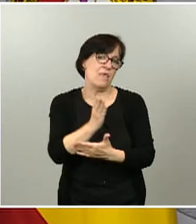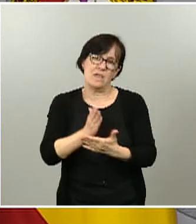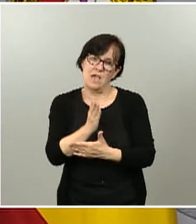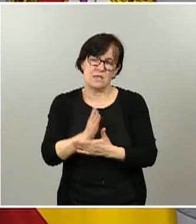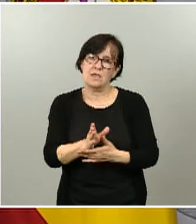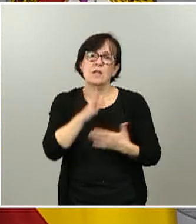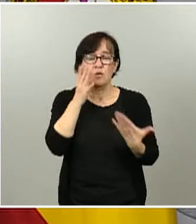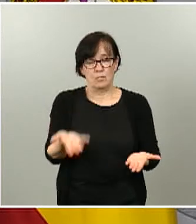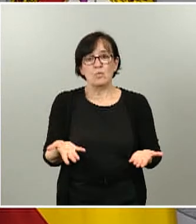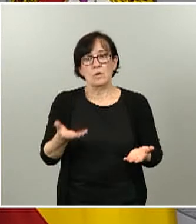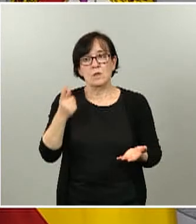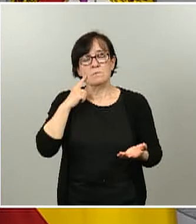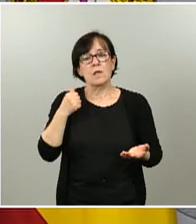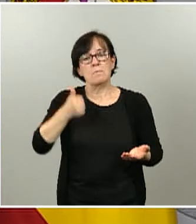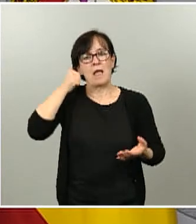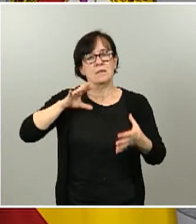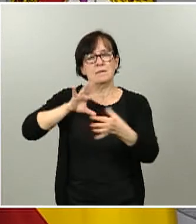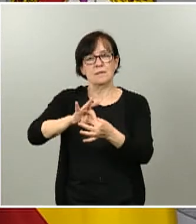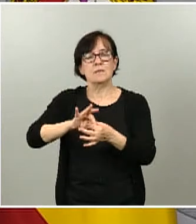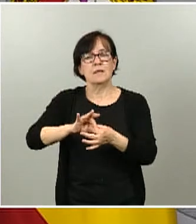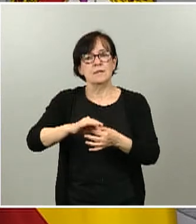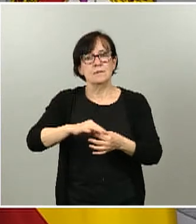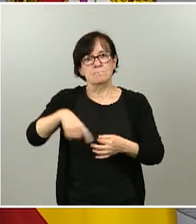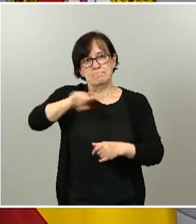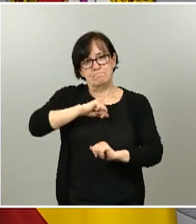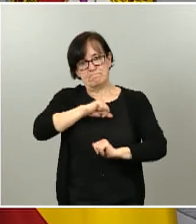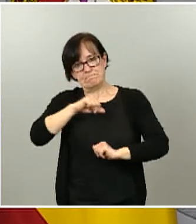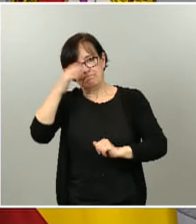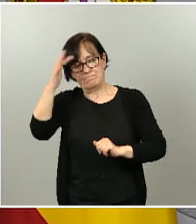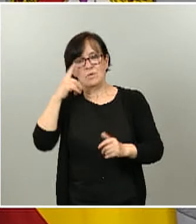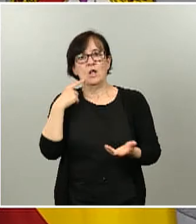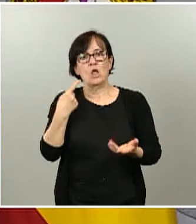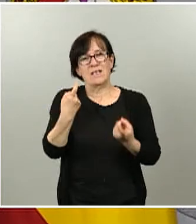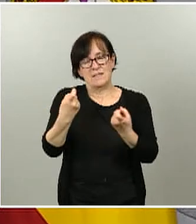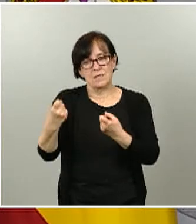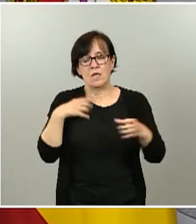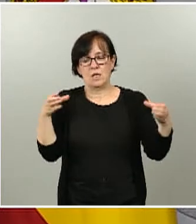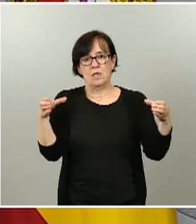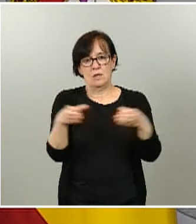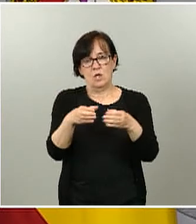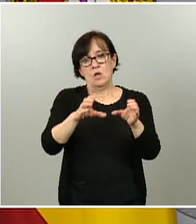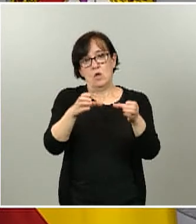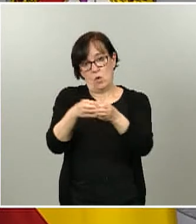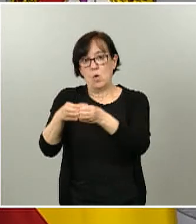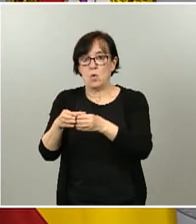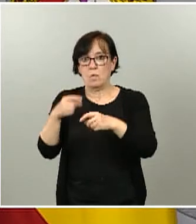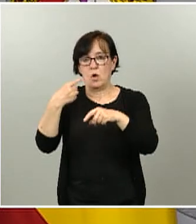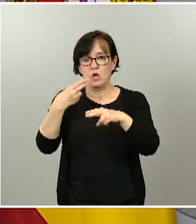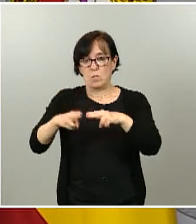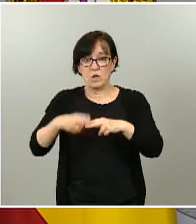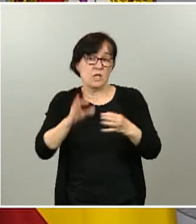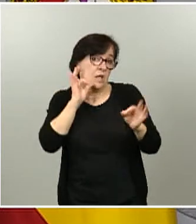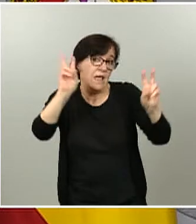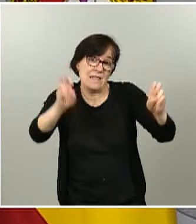se acomodaba a las expectativas y también a los requerimientos del conjunto de formaciones políticas. Esa es la cuestión que le